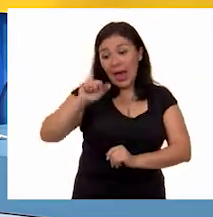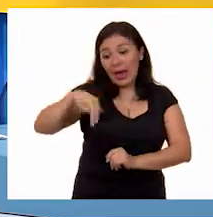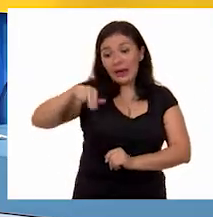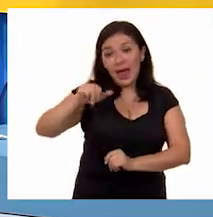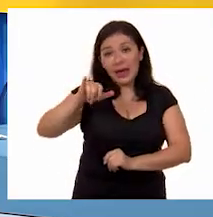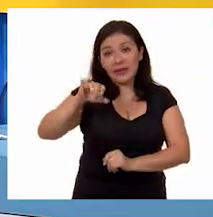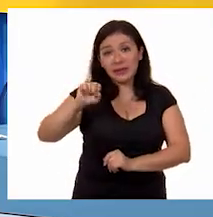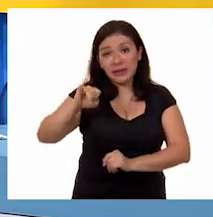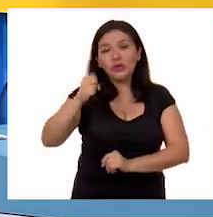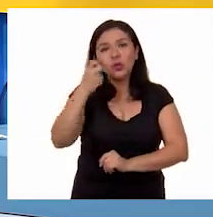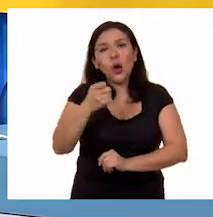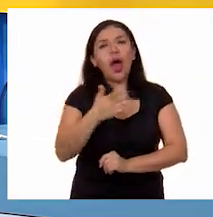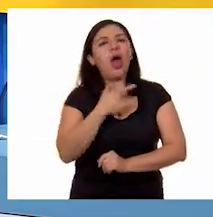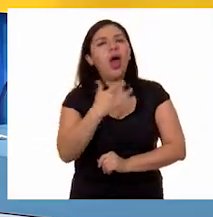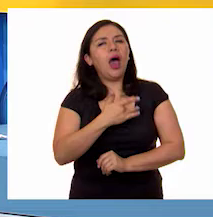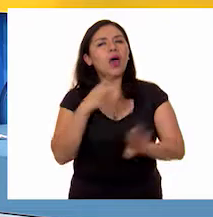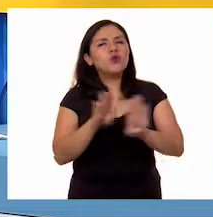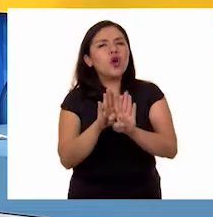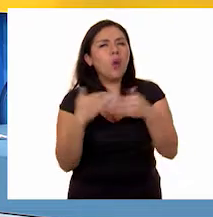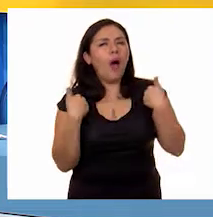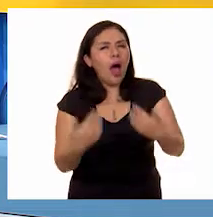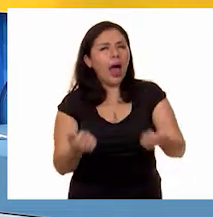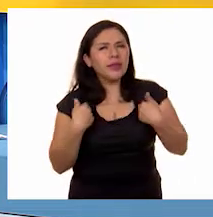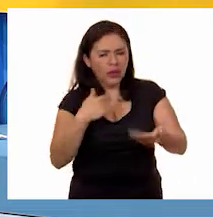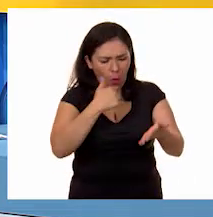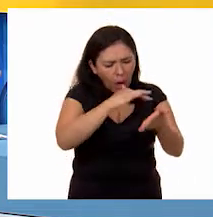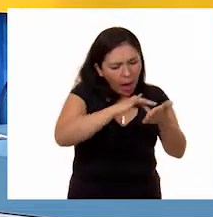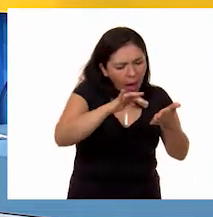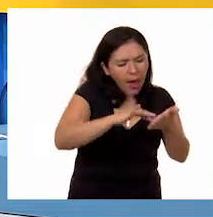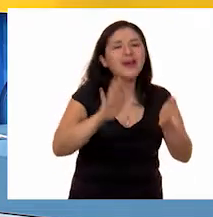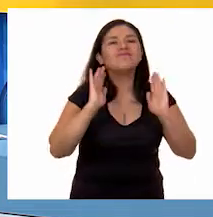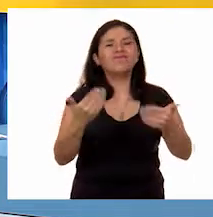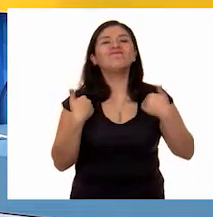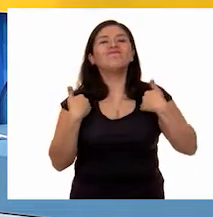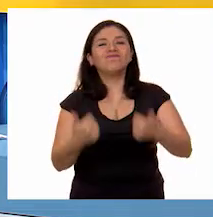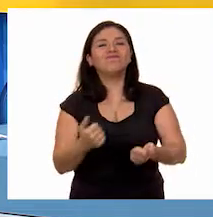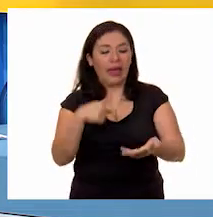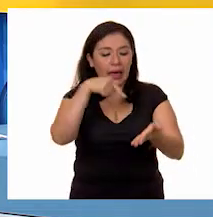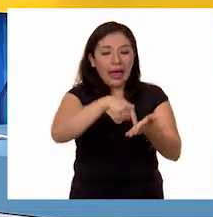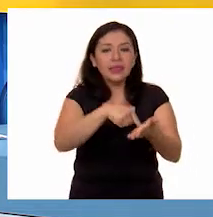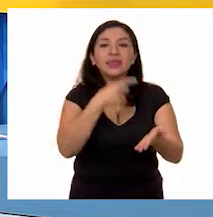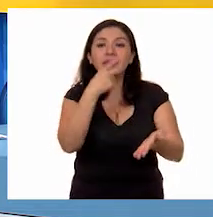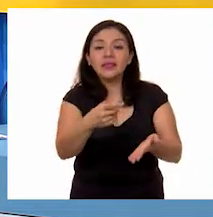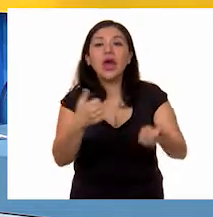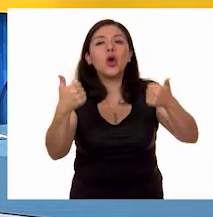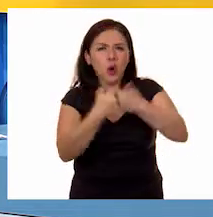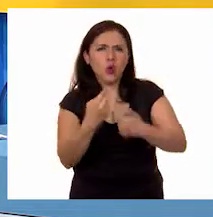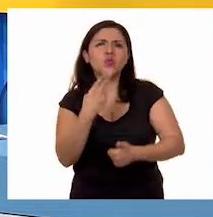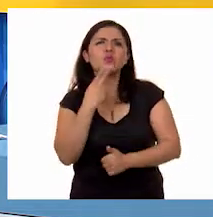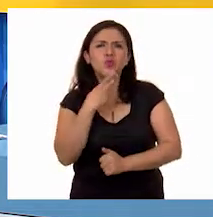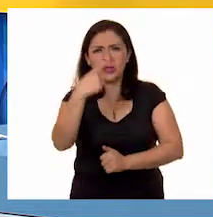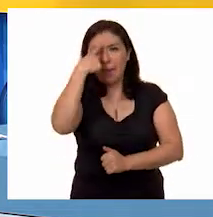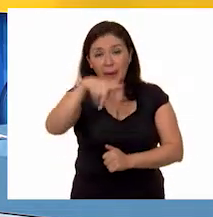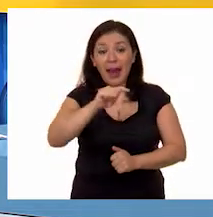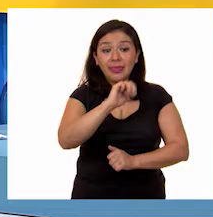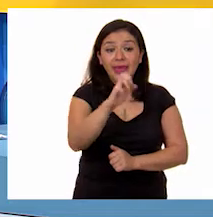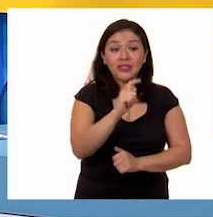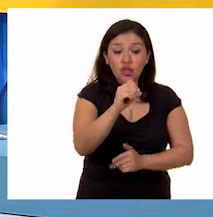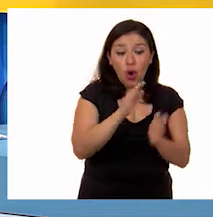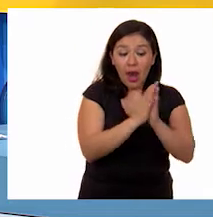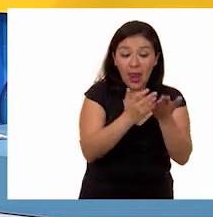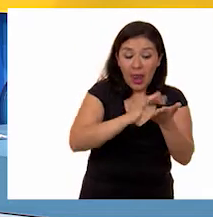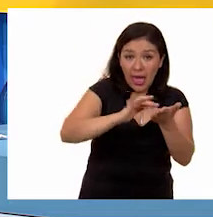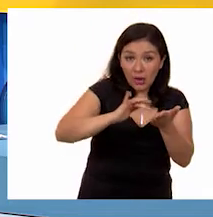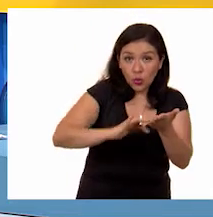da elementos para comprender lo que leemos y, como bien has dicho, lo hemos utilizado tanto en nuestros textos de